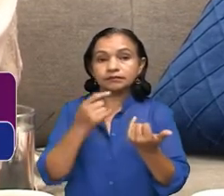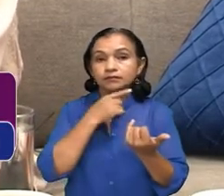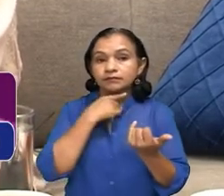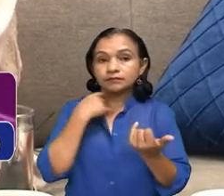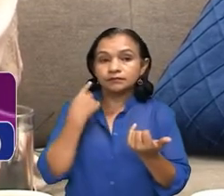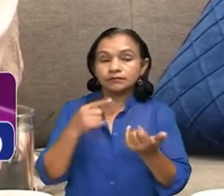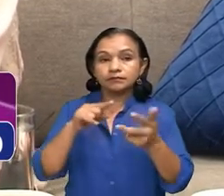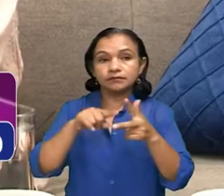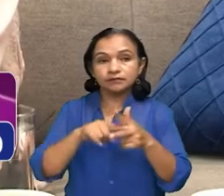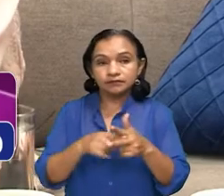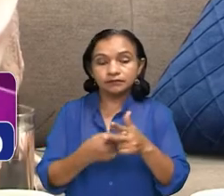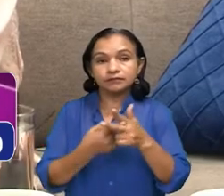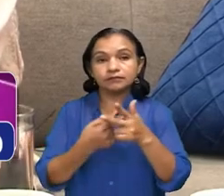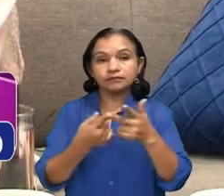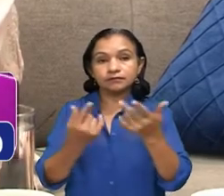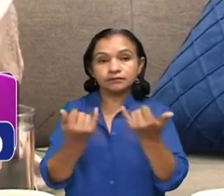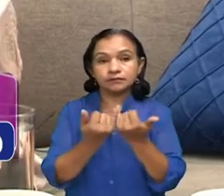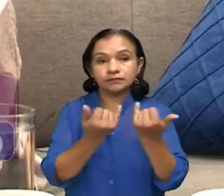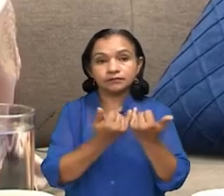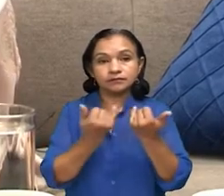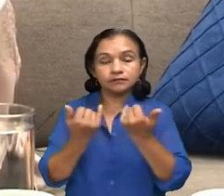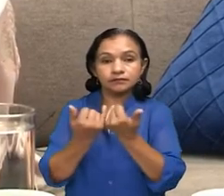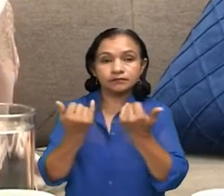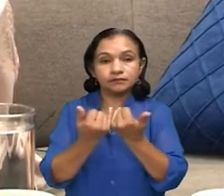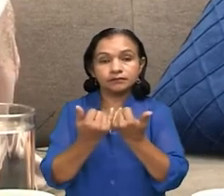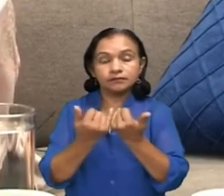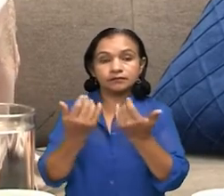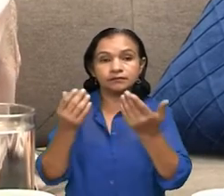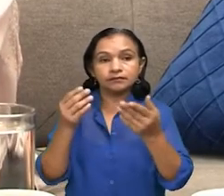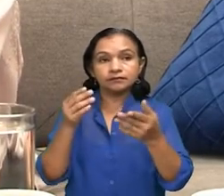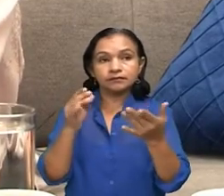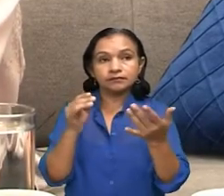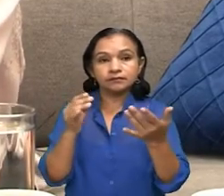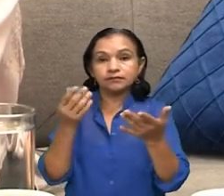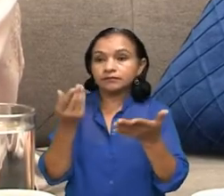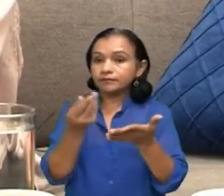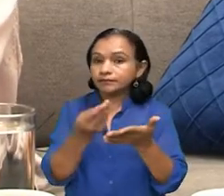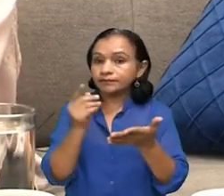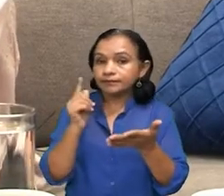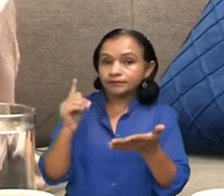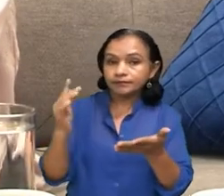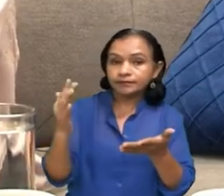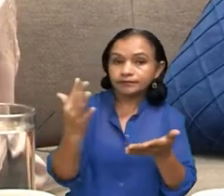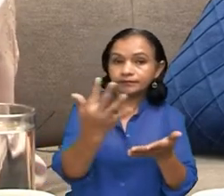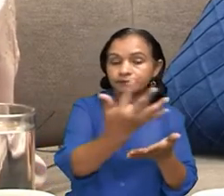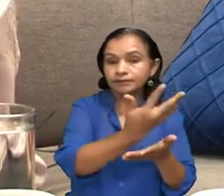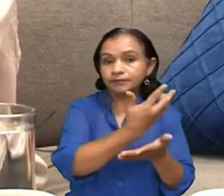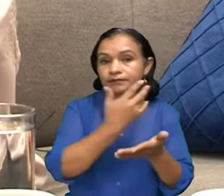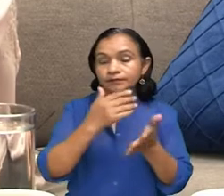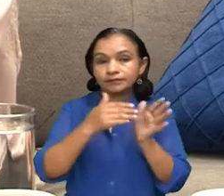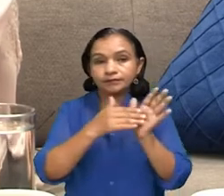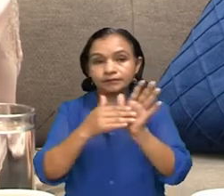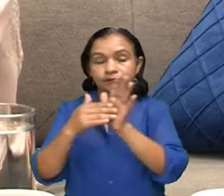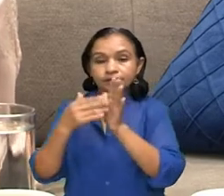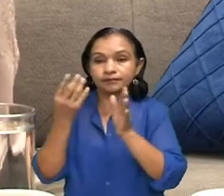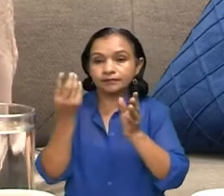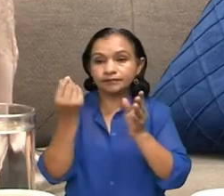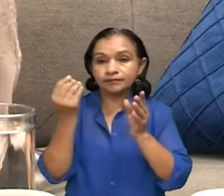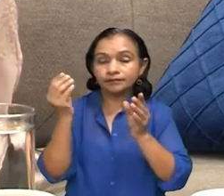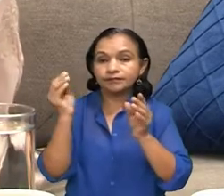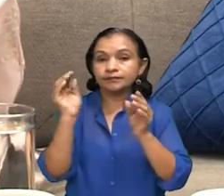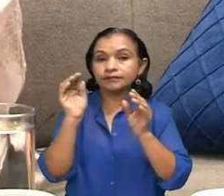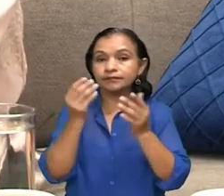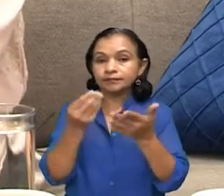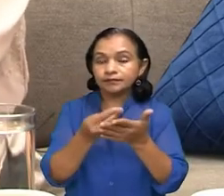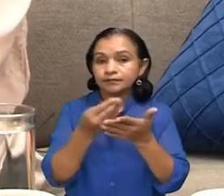Del origen, la distribución y todo lo que es el consumo. Todos los modelos, ¿verdad? En este modelo de economía creativa el consumo es